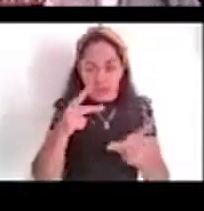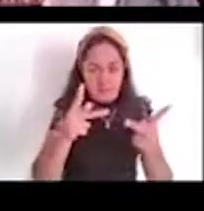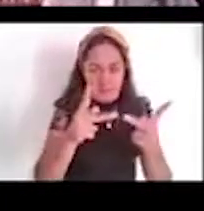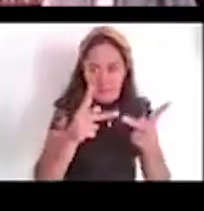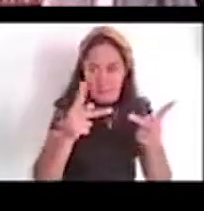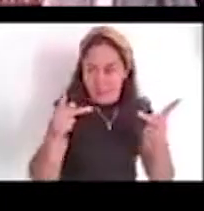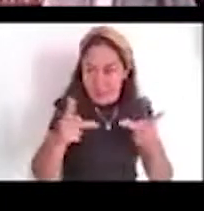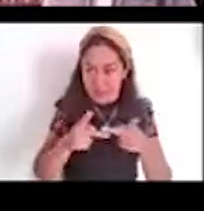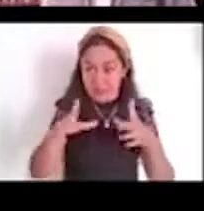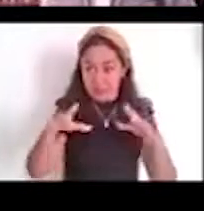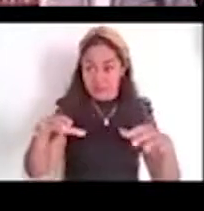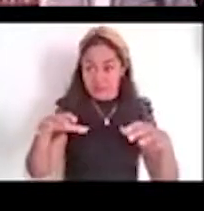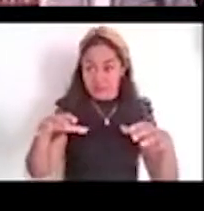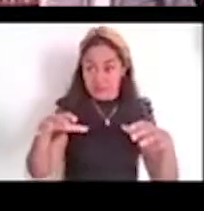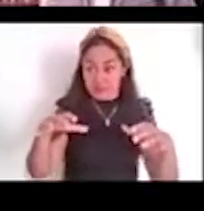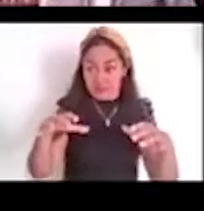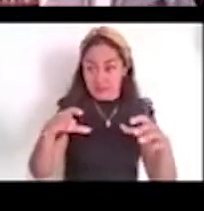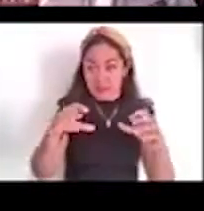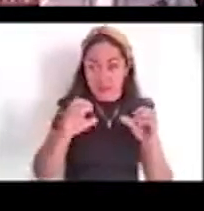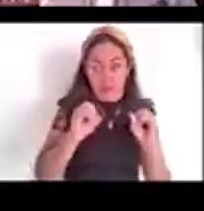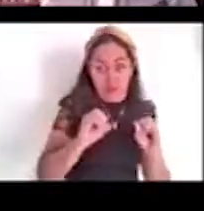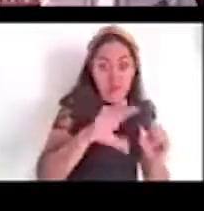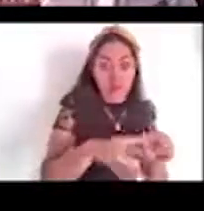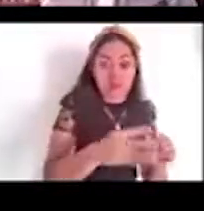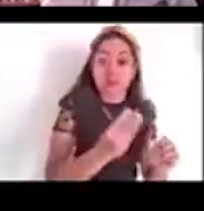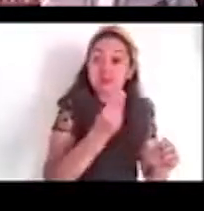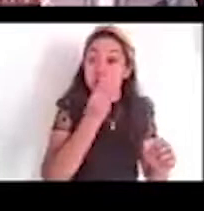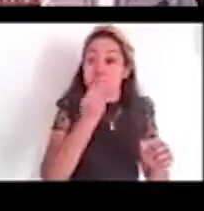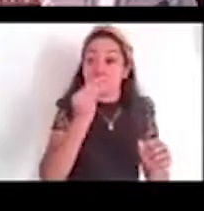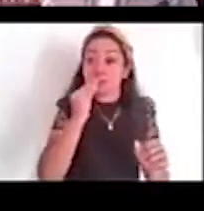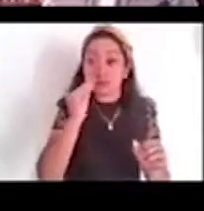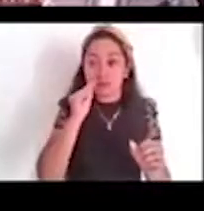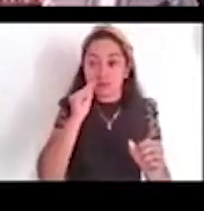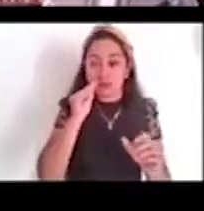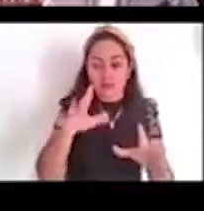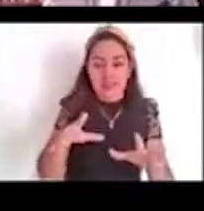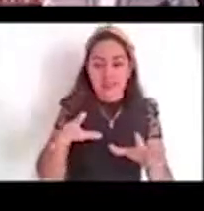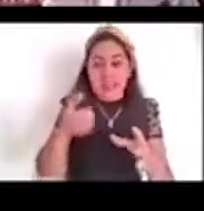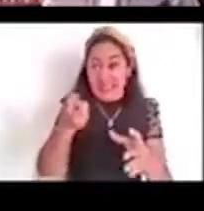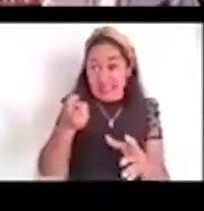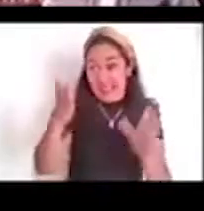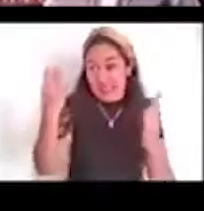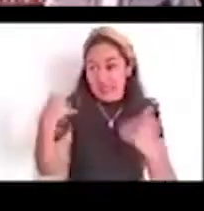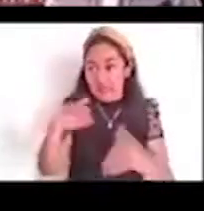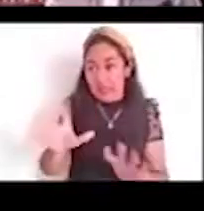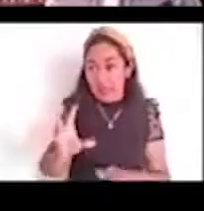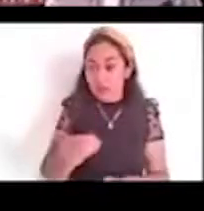fragmento de textil, porque no podríamos decir servilleta, nunca volvió a utilizar lo que ya había utilizado